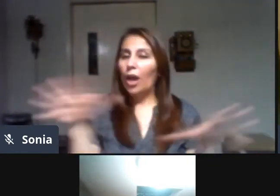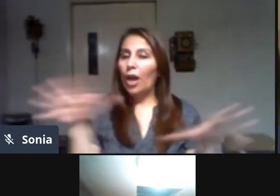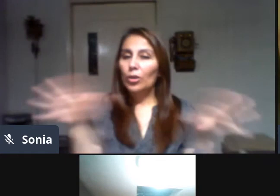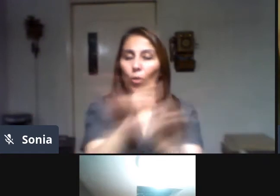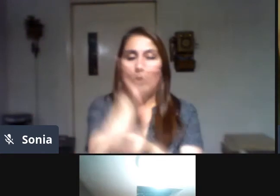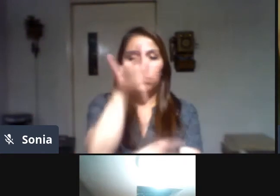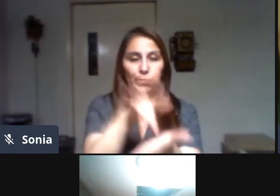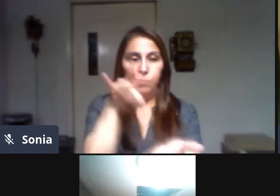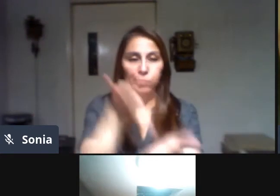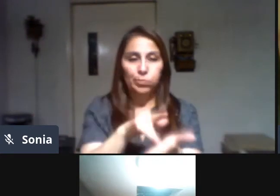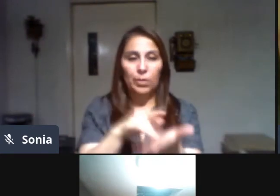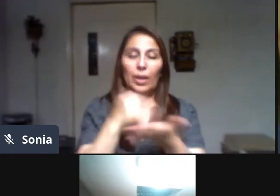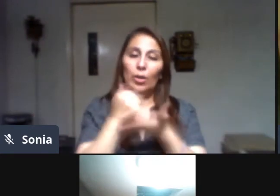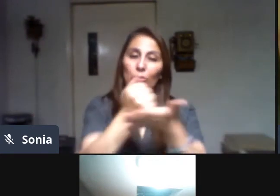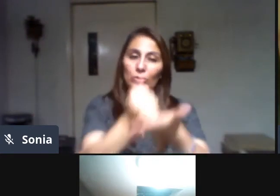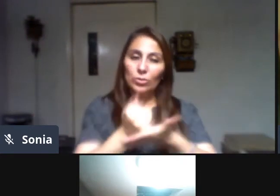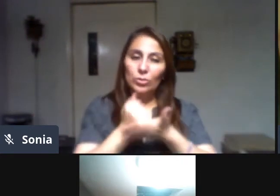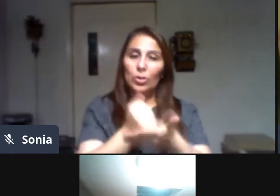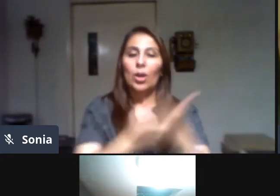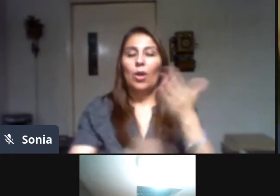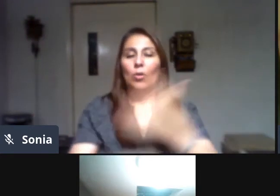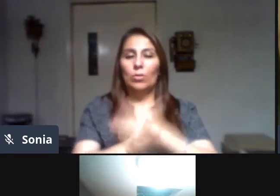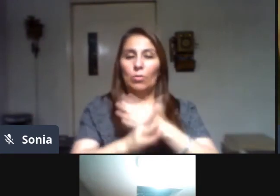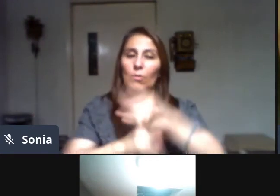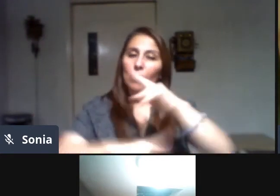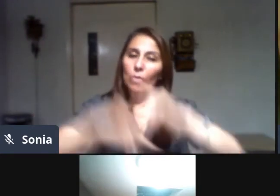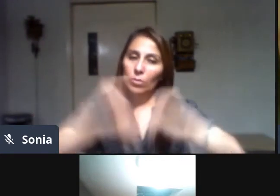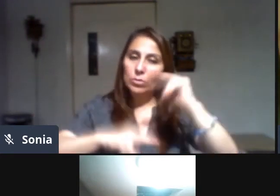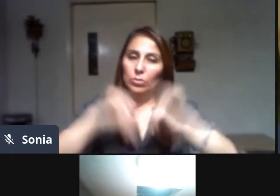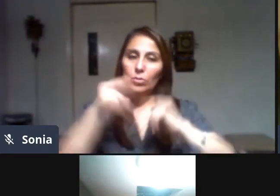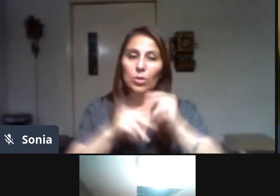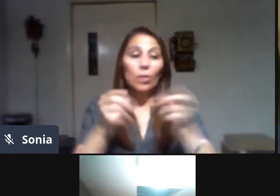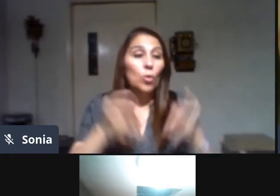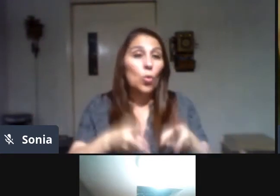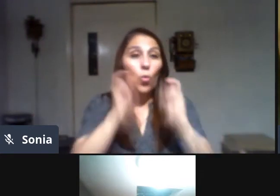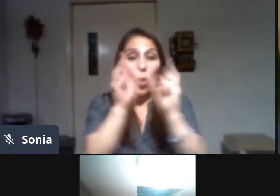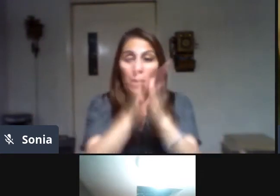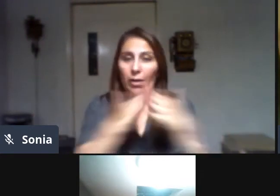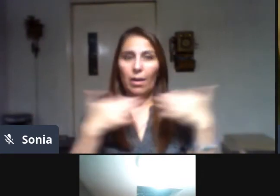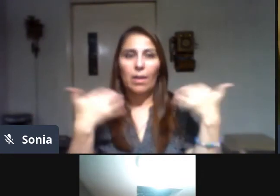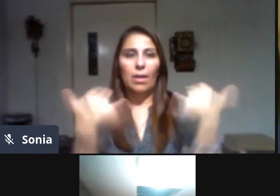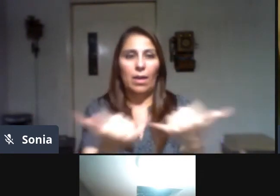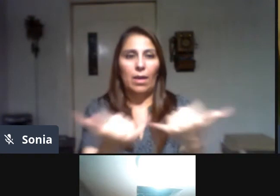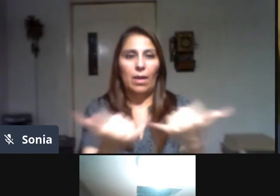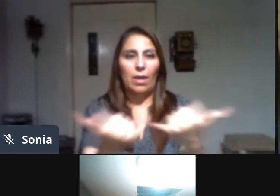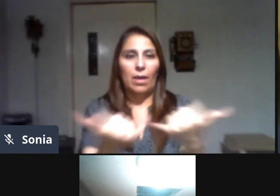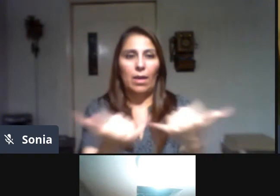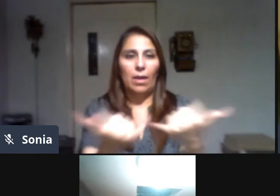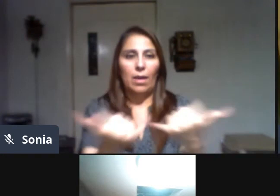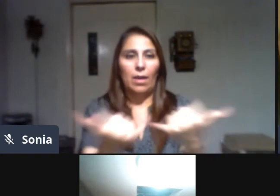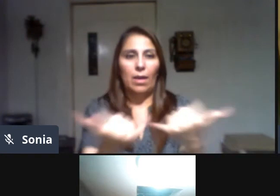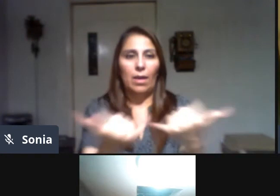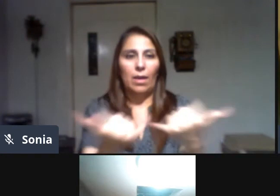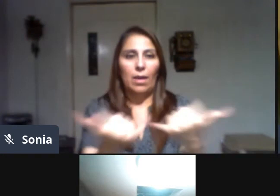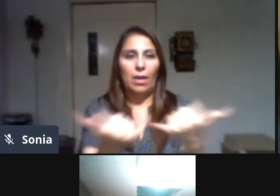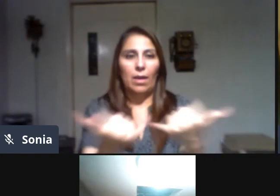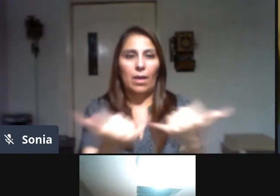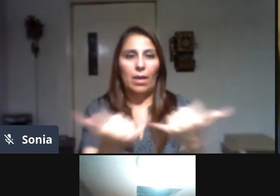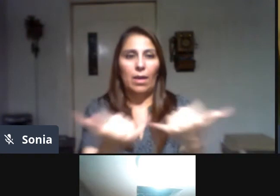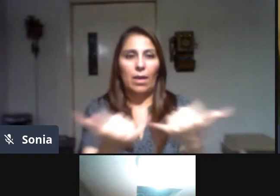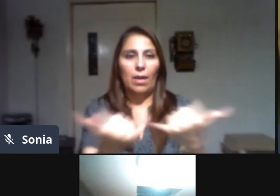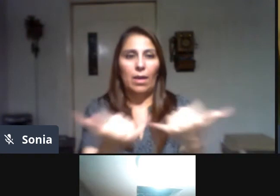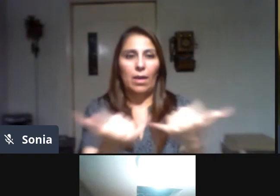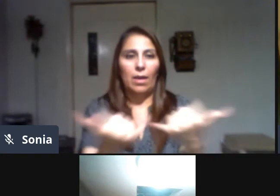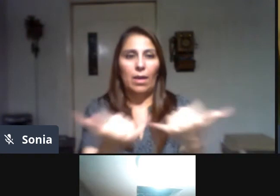a seguir construyendo esa nueva realidad es a partir de esa posibilidad que tenemos de sollano r nunca